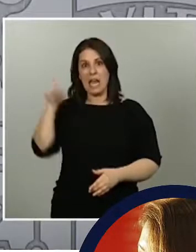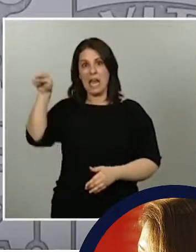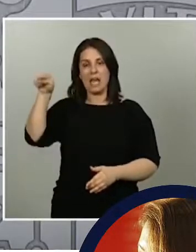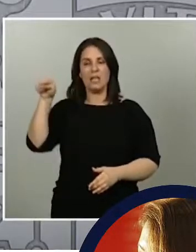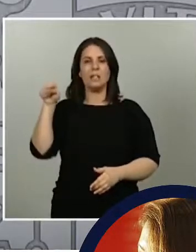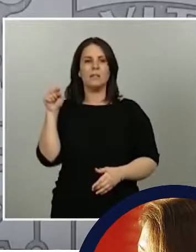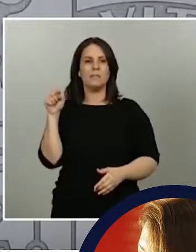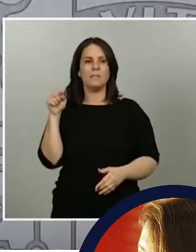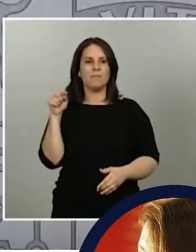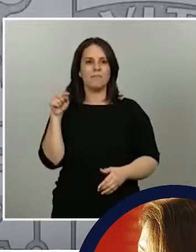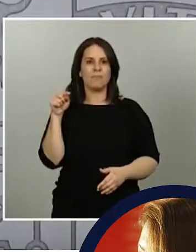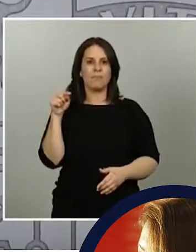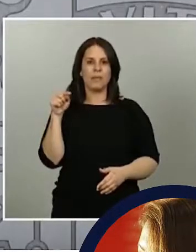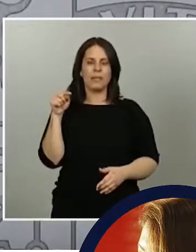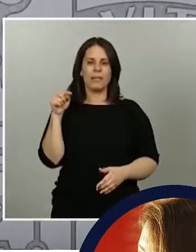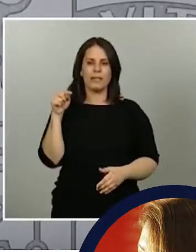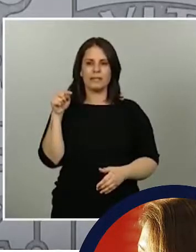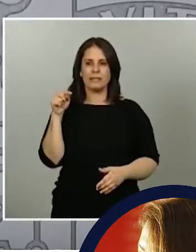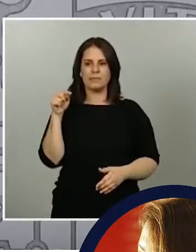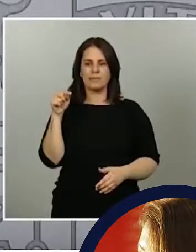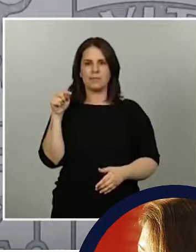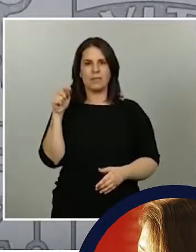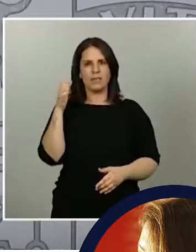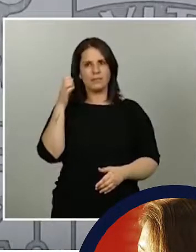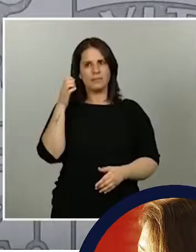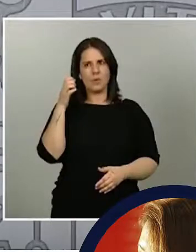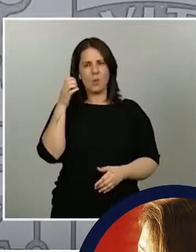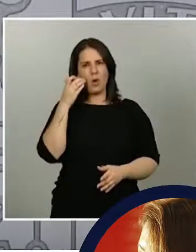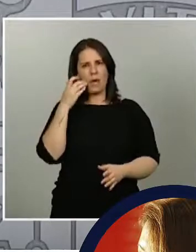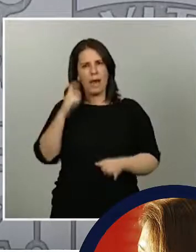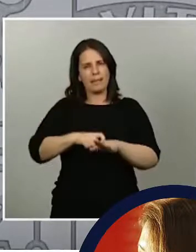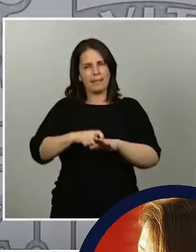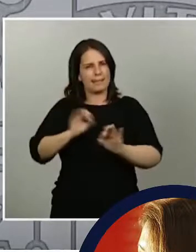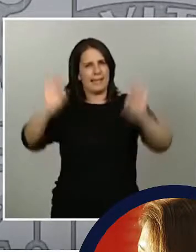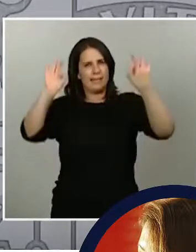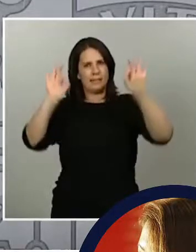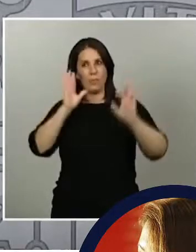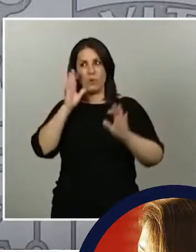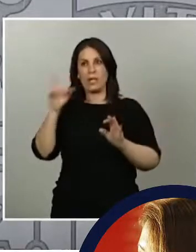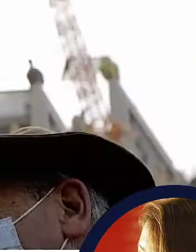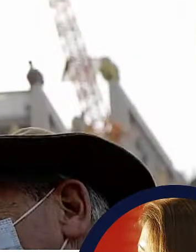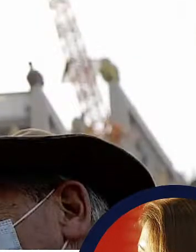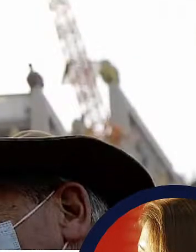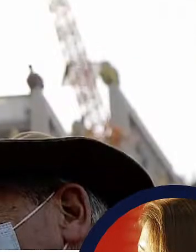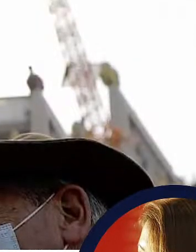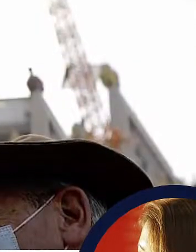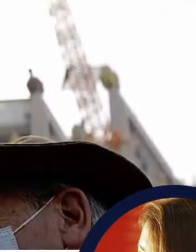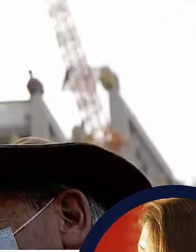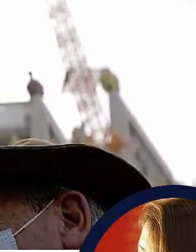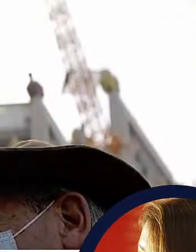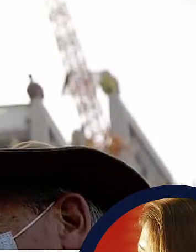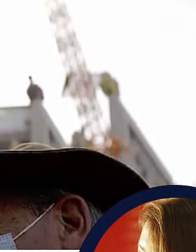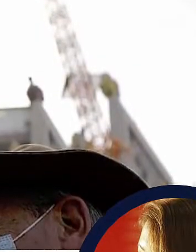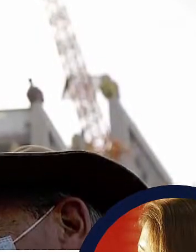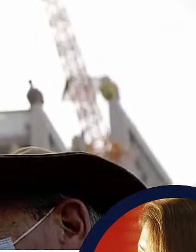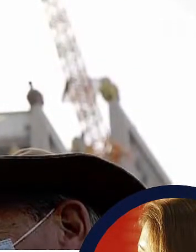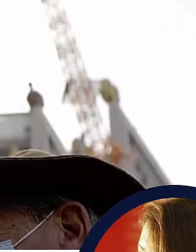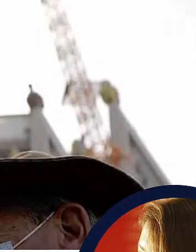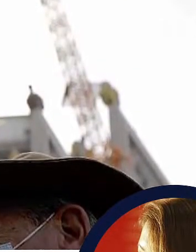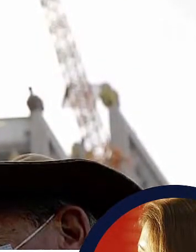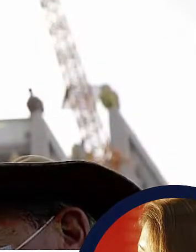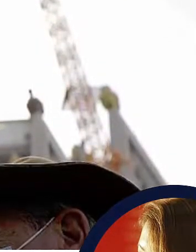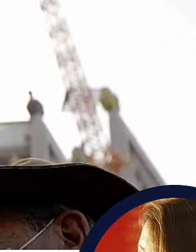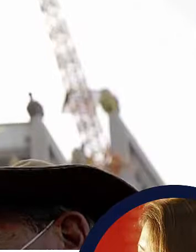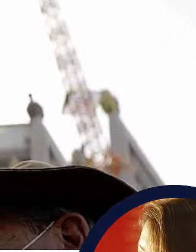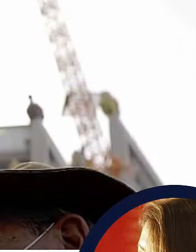saturados. Quizá, insisto en el caso de Madrid, porque es ahí donde realmente sí está habiendo un cierto